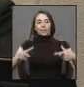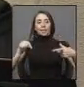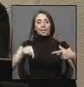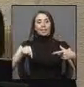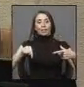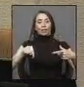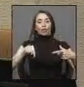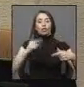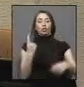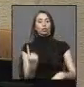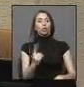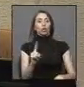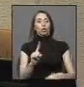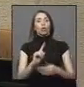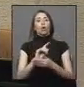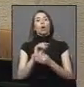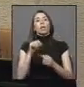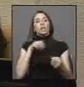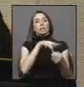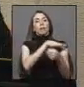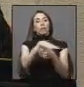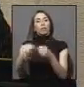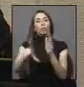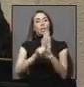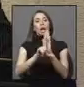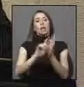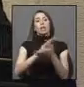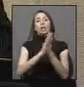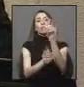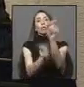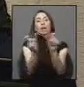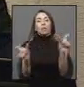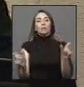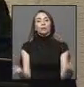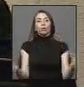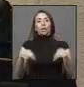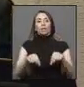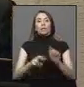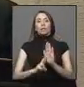estamos representados aquí. Yo creo que es muy importante esta